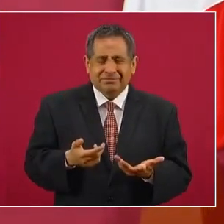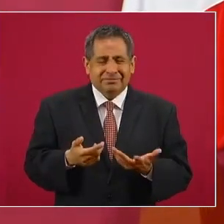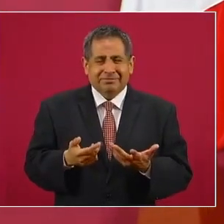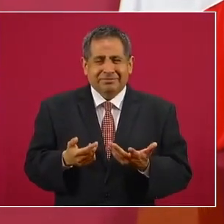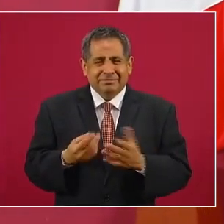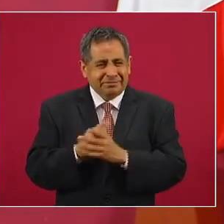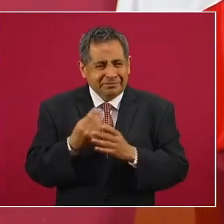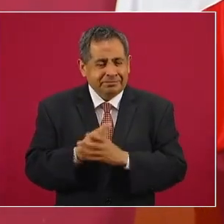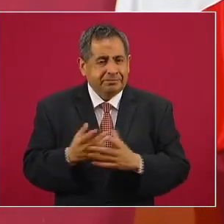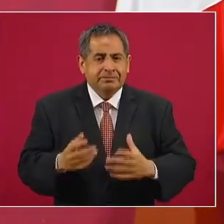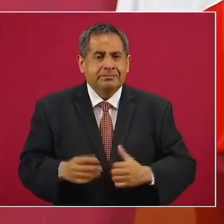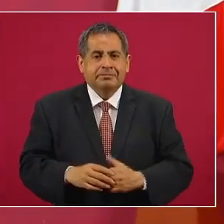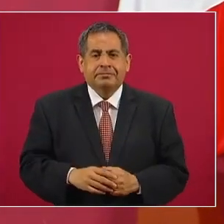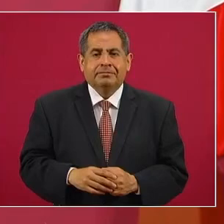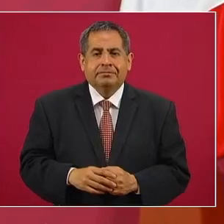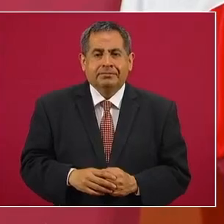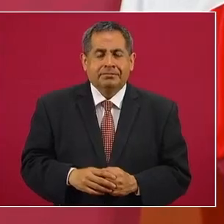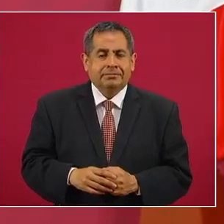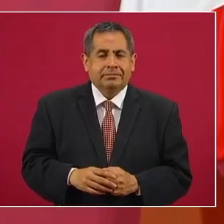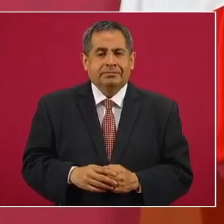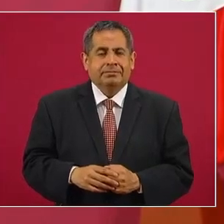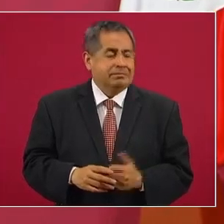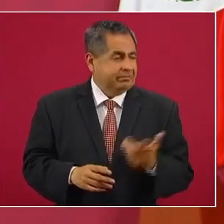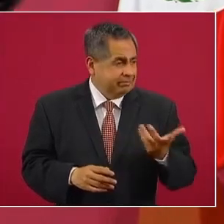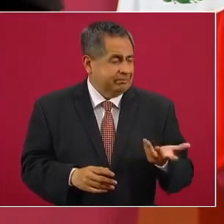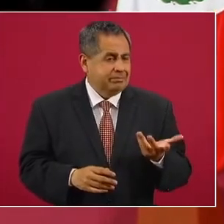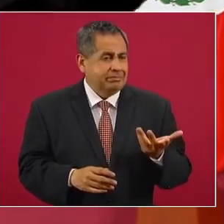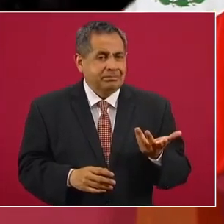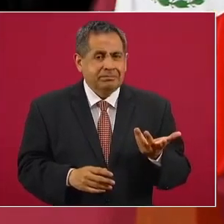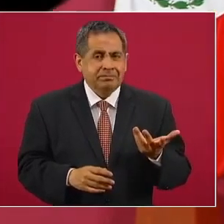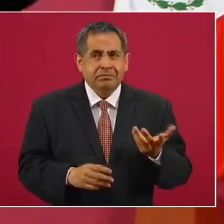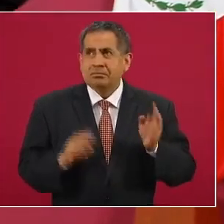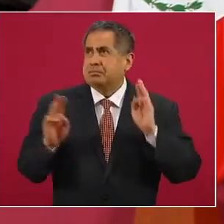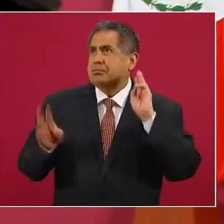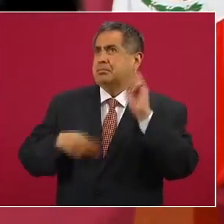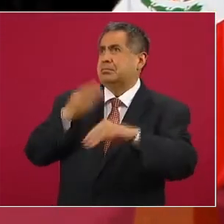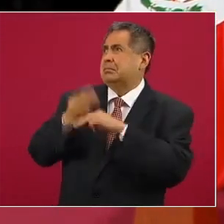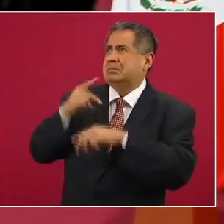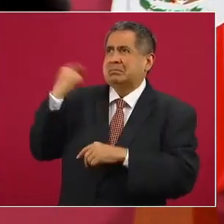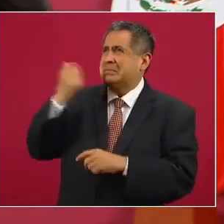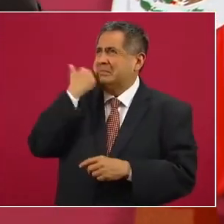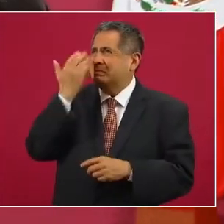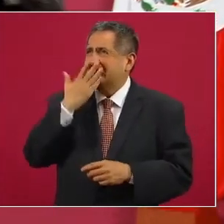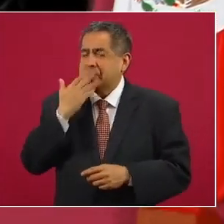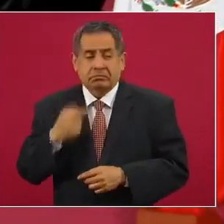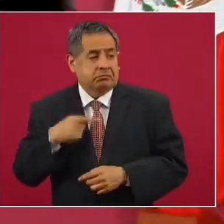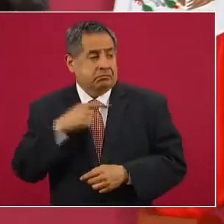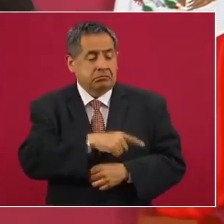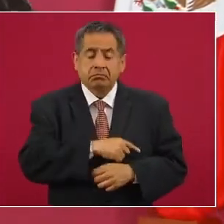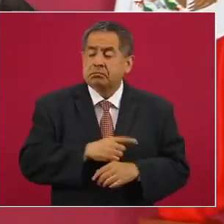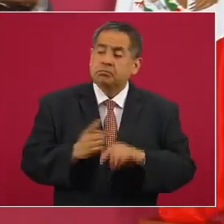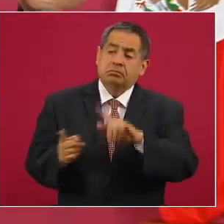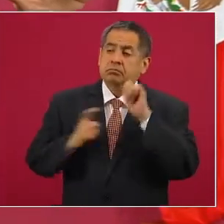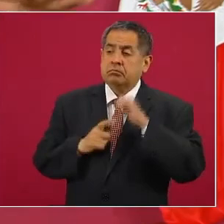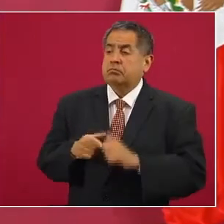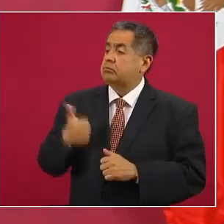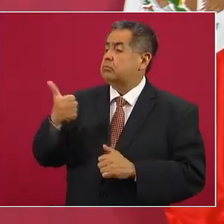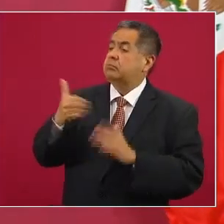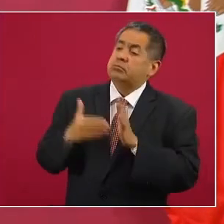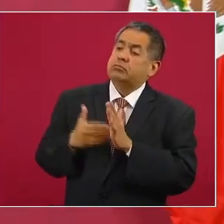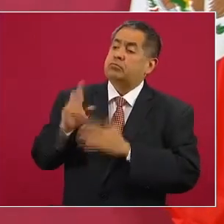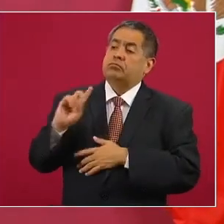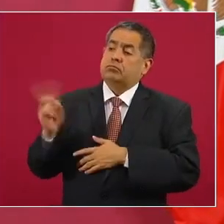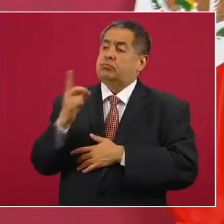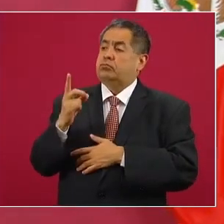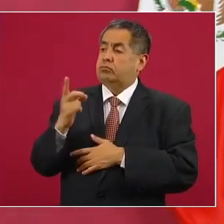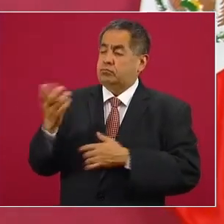Eso en ningún lugar del mundo lo puedo garantizar.